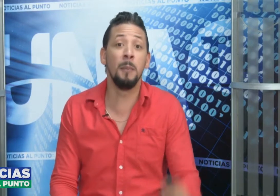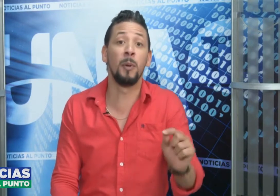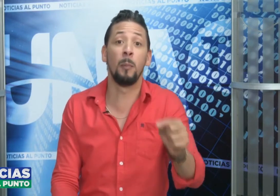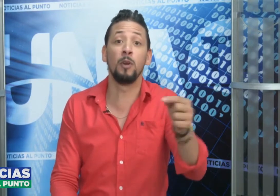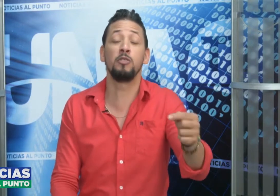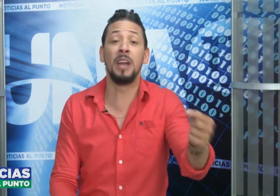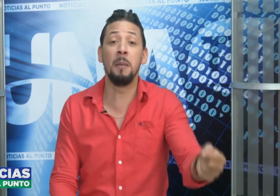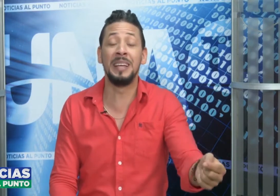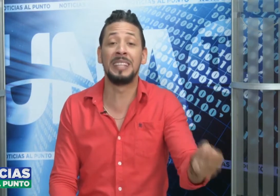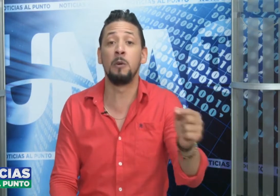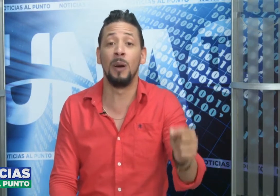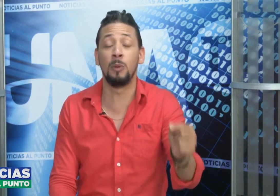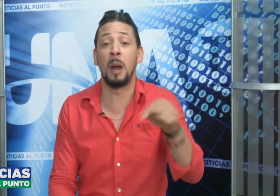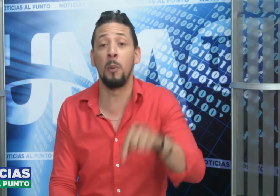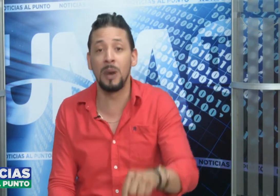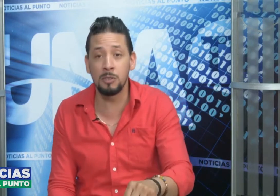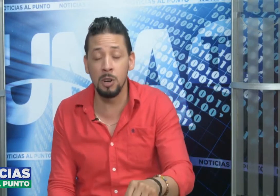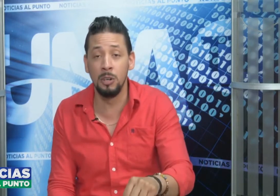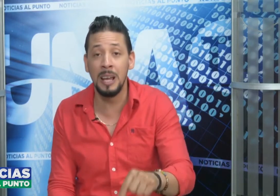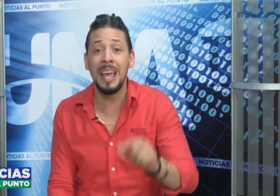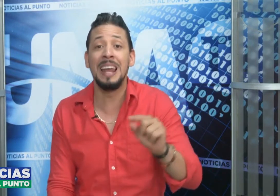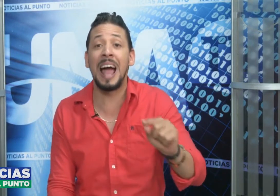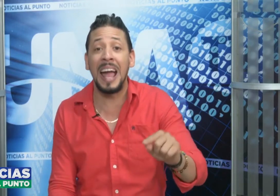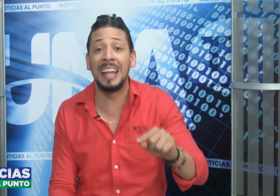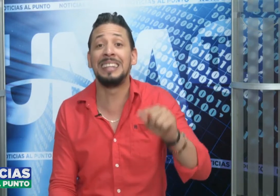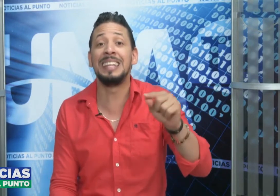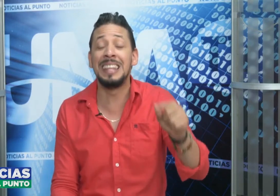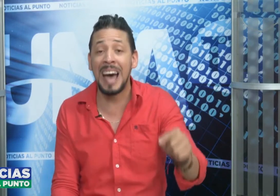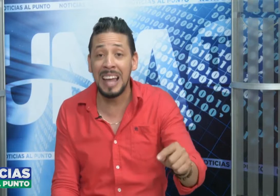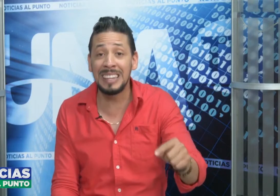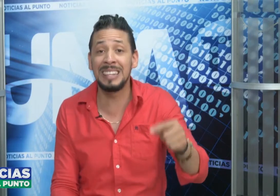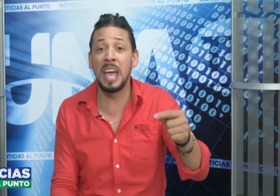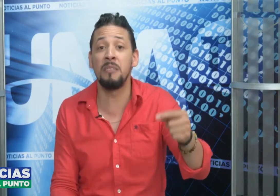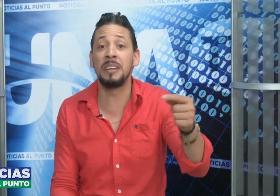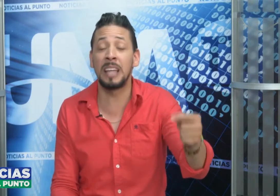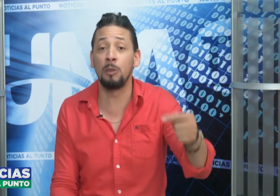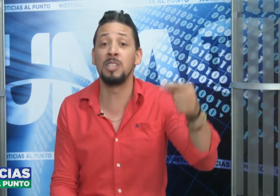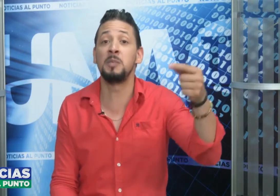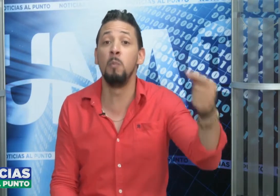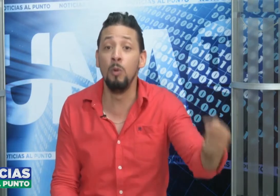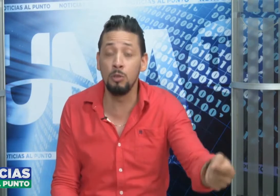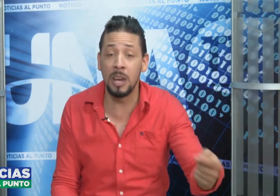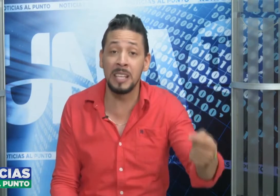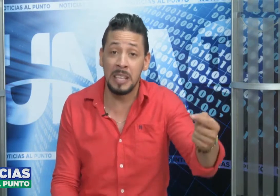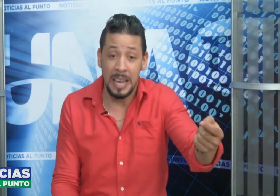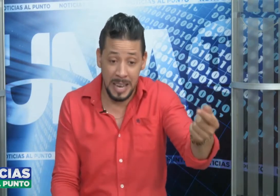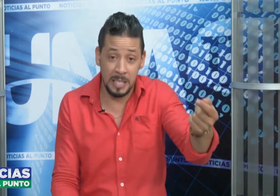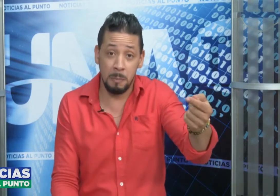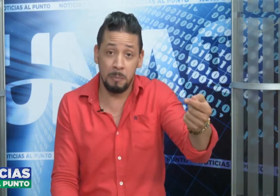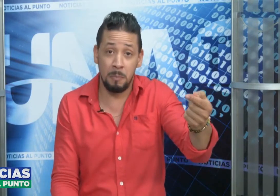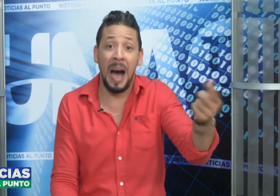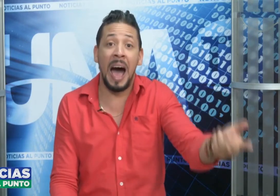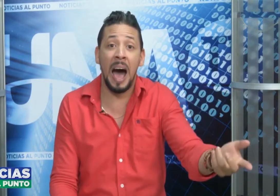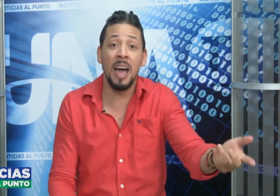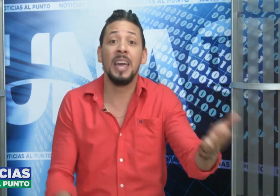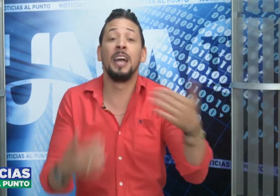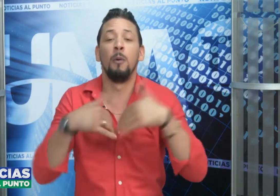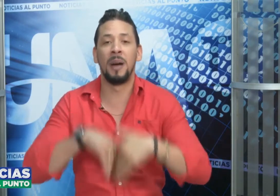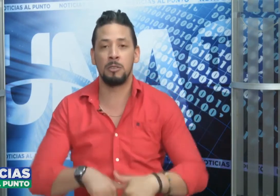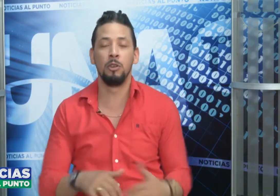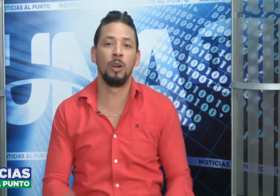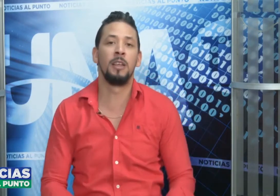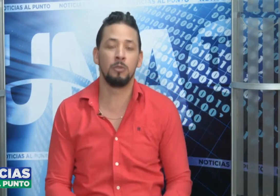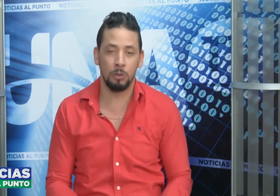y proporcionalmente en cuanto a la población la cantidad de afectados es mucho es baja